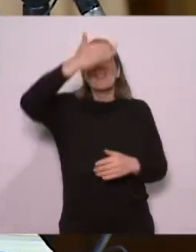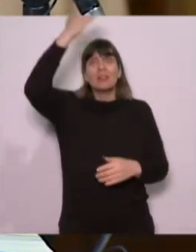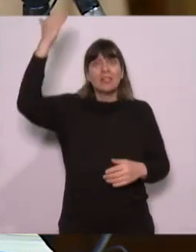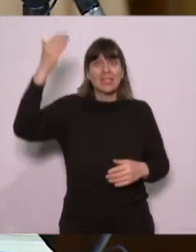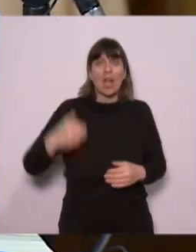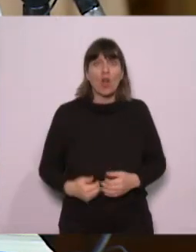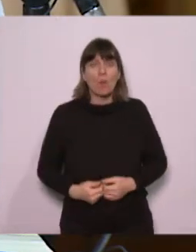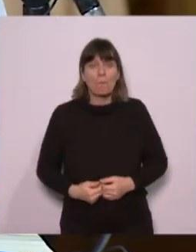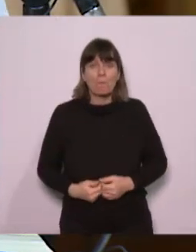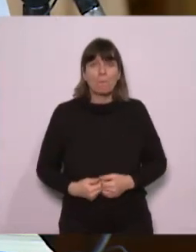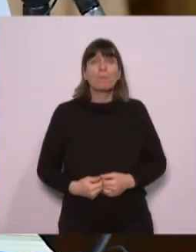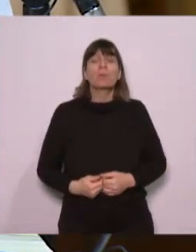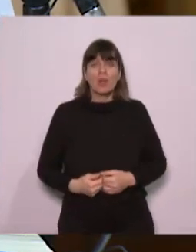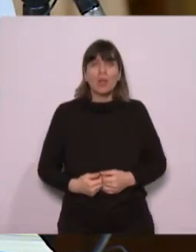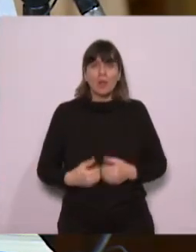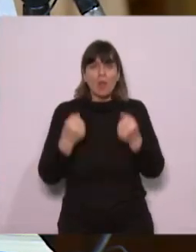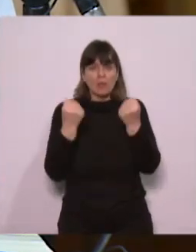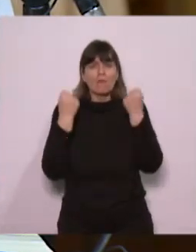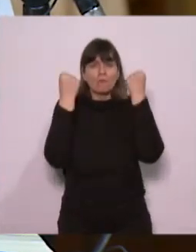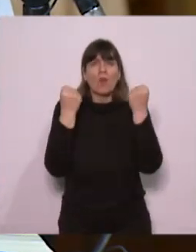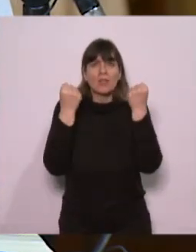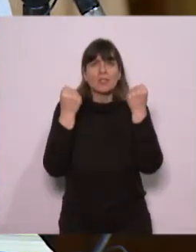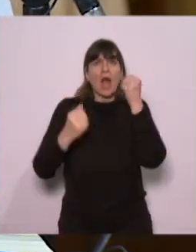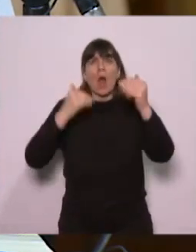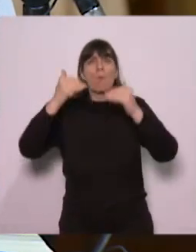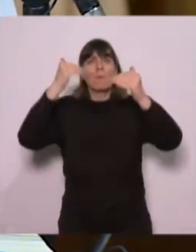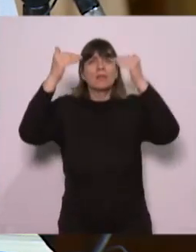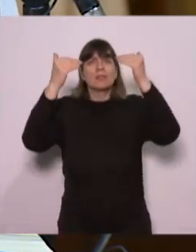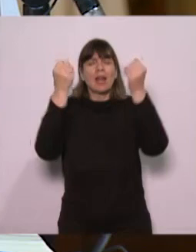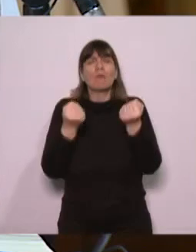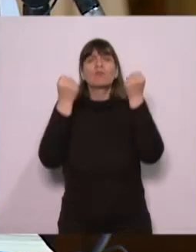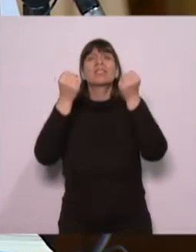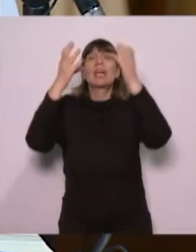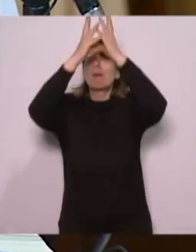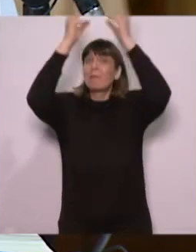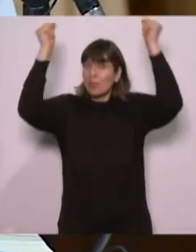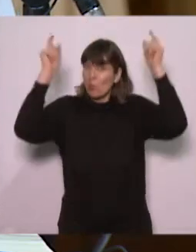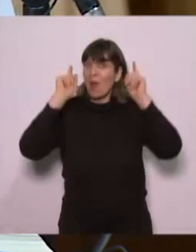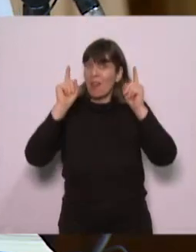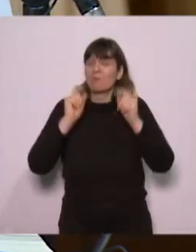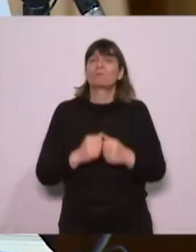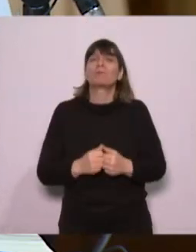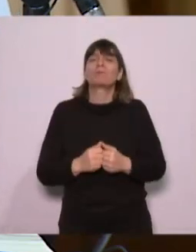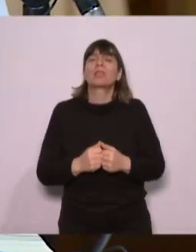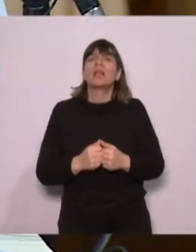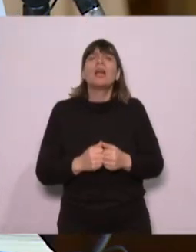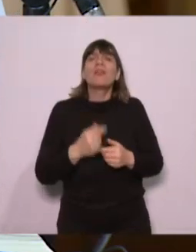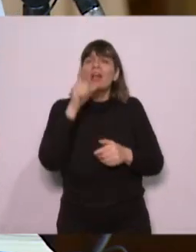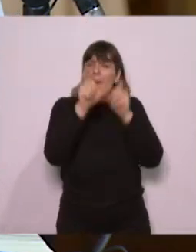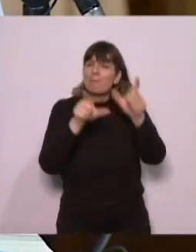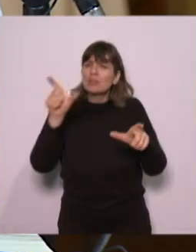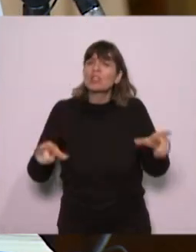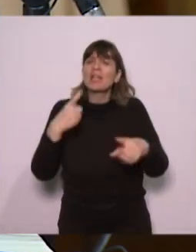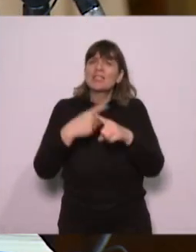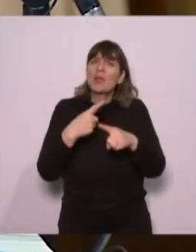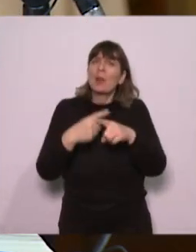robustezca y aumente las fuerzas espirituales de quienes celebramos también hoy a